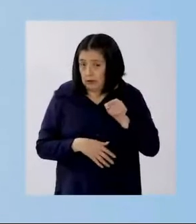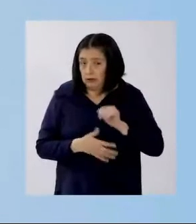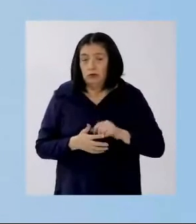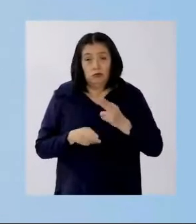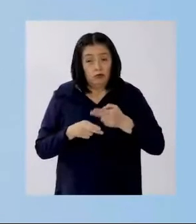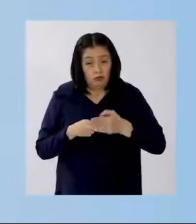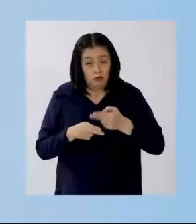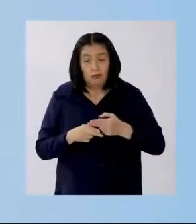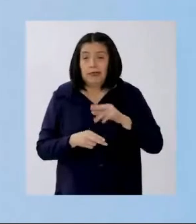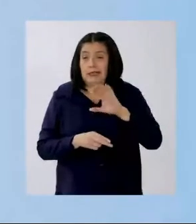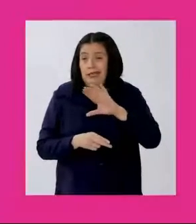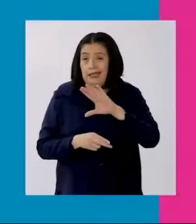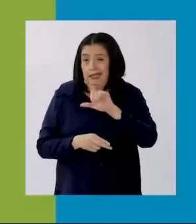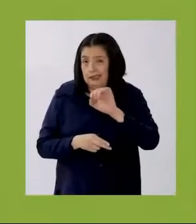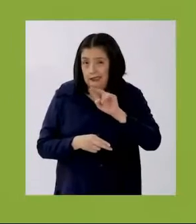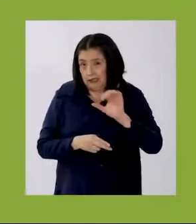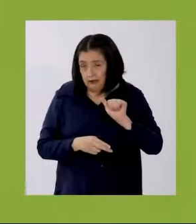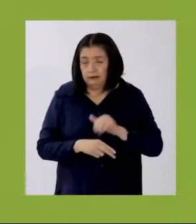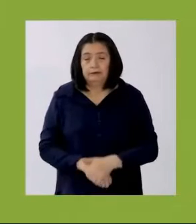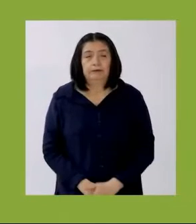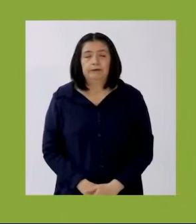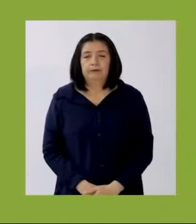le llamamos eclampsia.